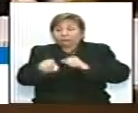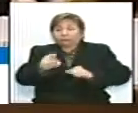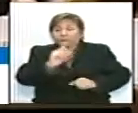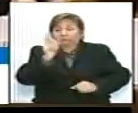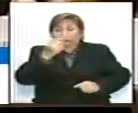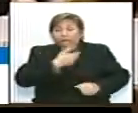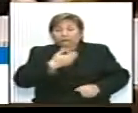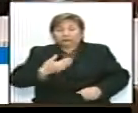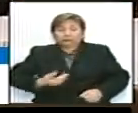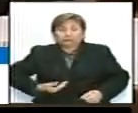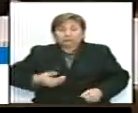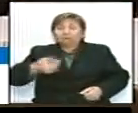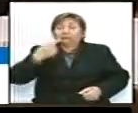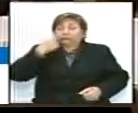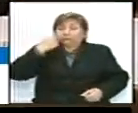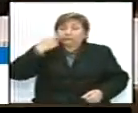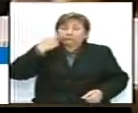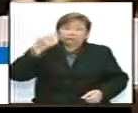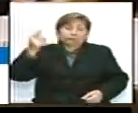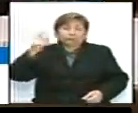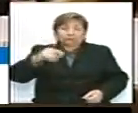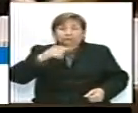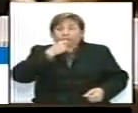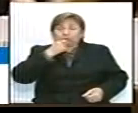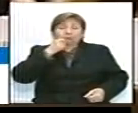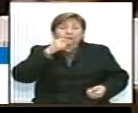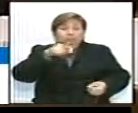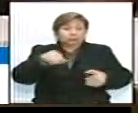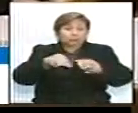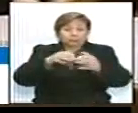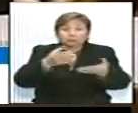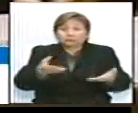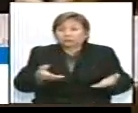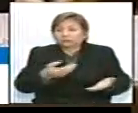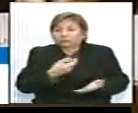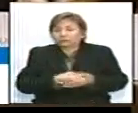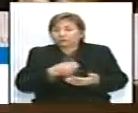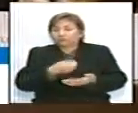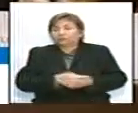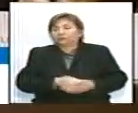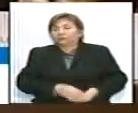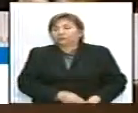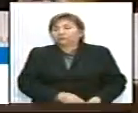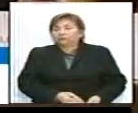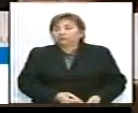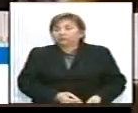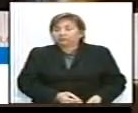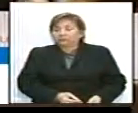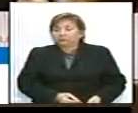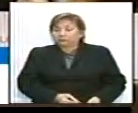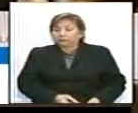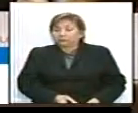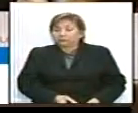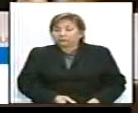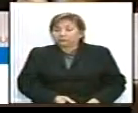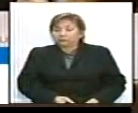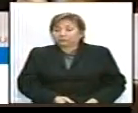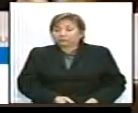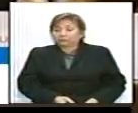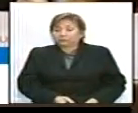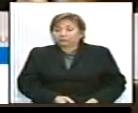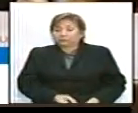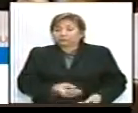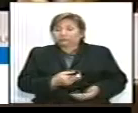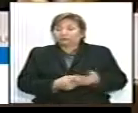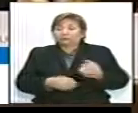es el Estado, pero viene el señor privado y lo hace. Y al final el privado contrata al CIMA. Increíble, ¿no? Entonces, ¿de qué